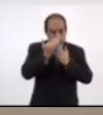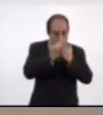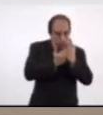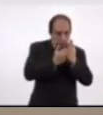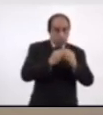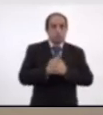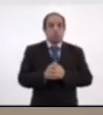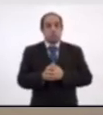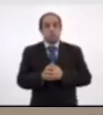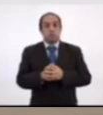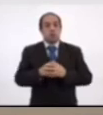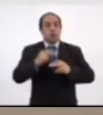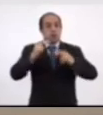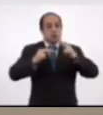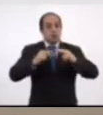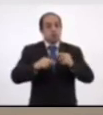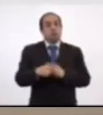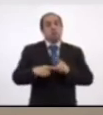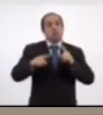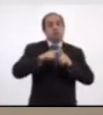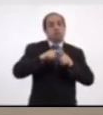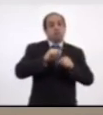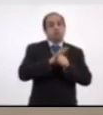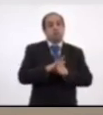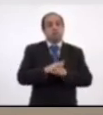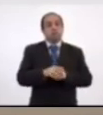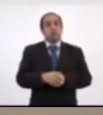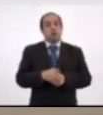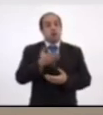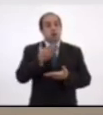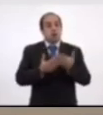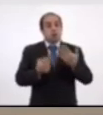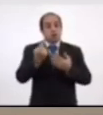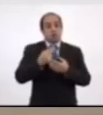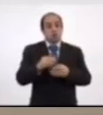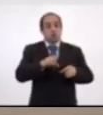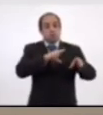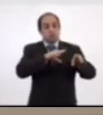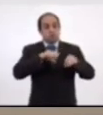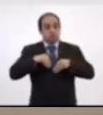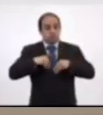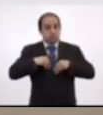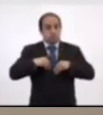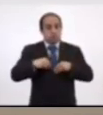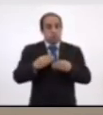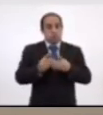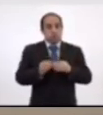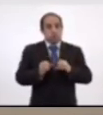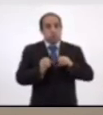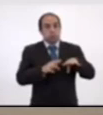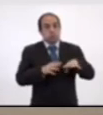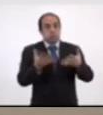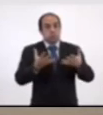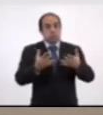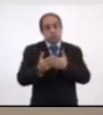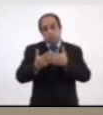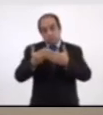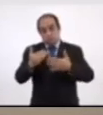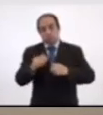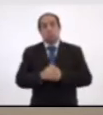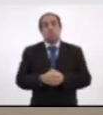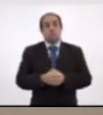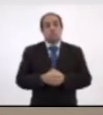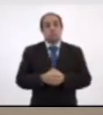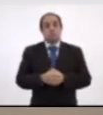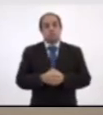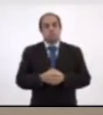disminución en la tasa de positividad, pues es el momento de recuperar lo que dejamos de hacer en algún momento. Y por dejar de